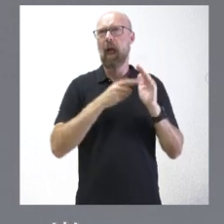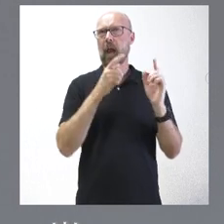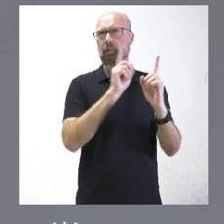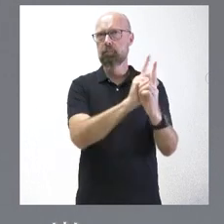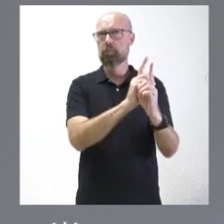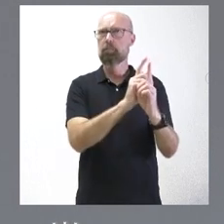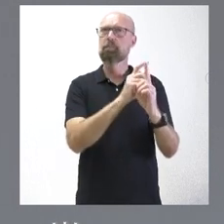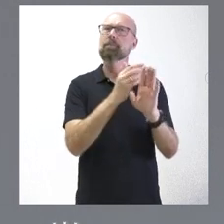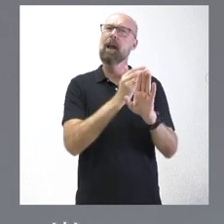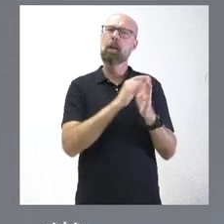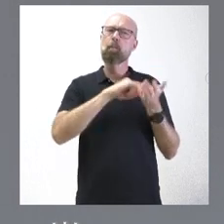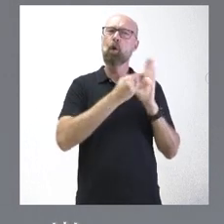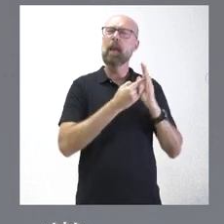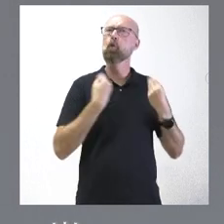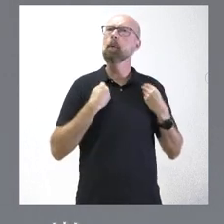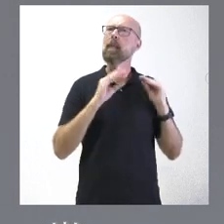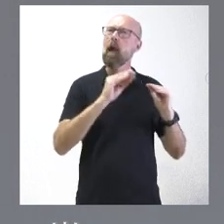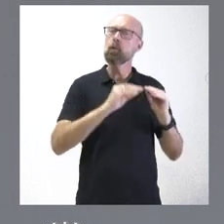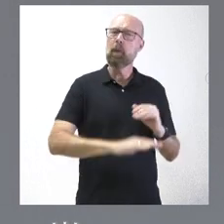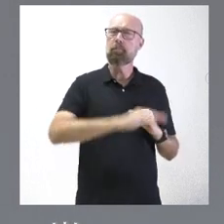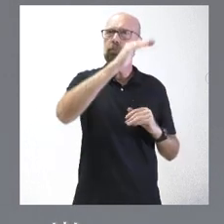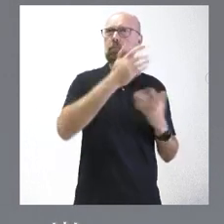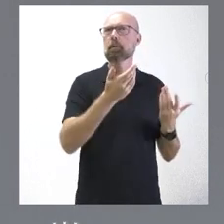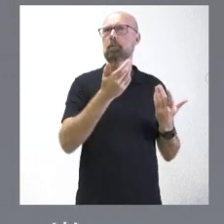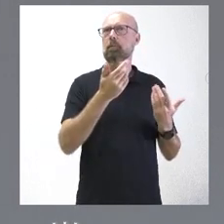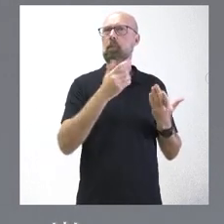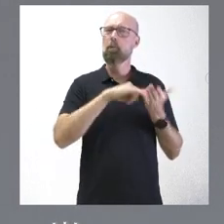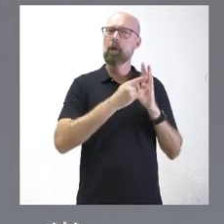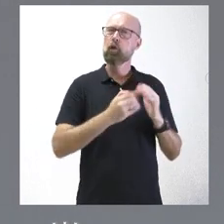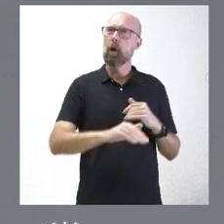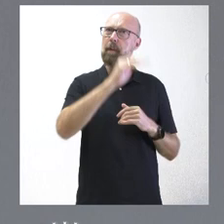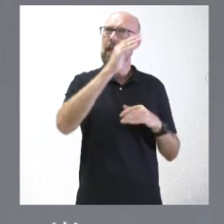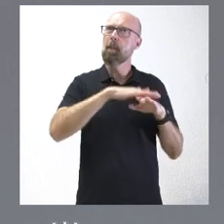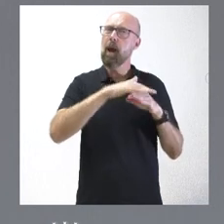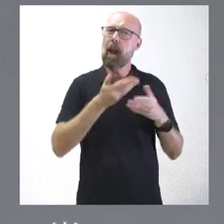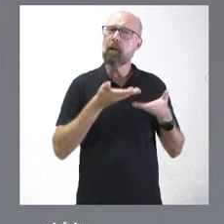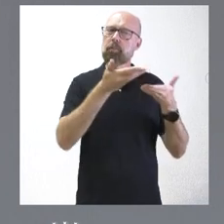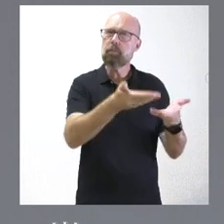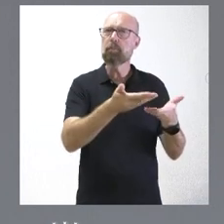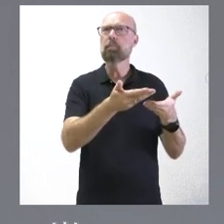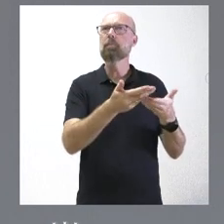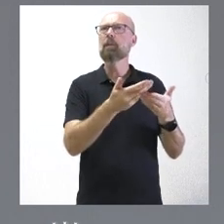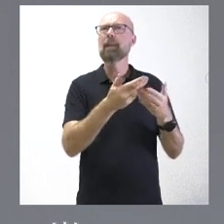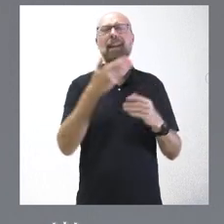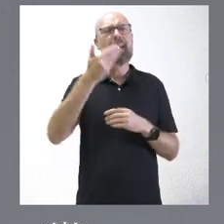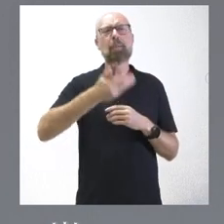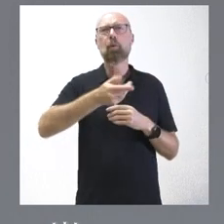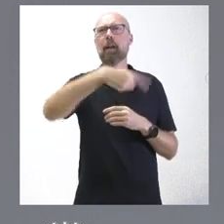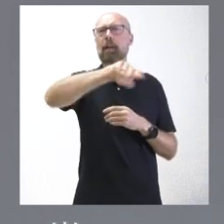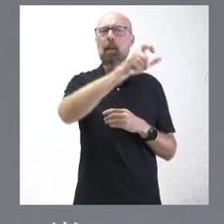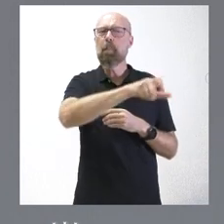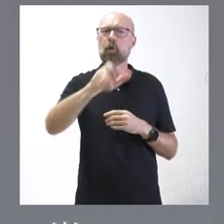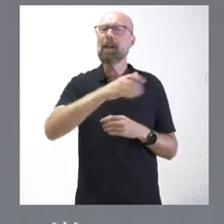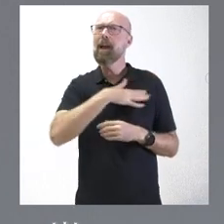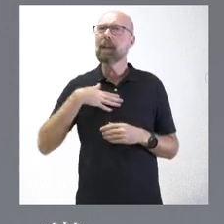su proyecto de vida desarrollando lo que es su proyecto de vida y centrándonos en lo que cada una de las personas quiere o lo que cada una